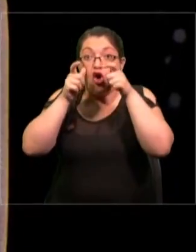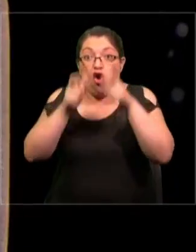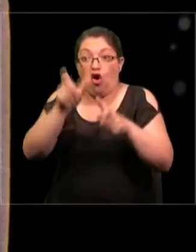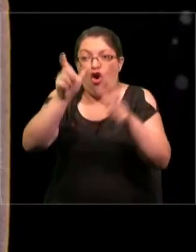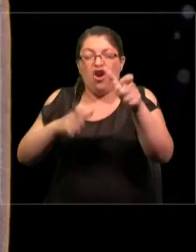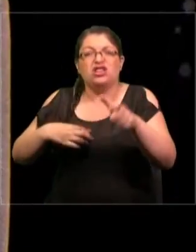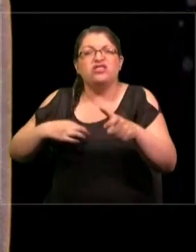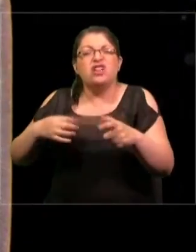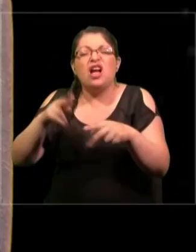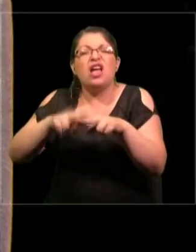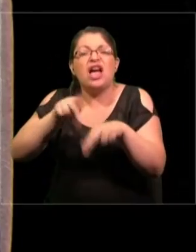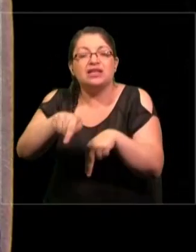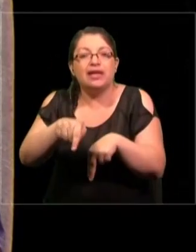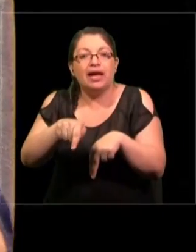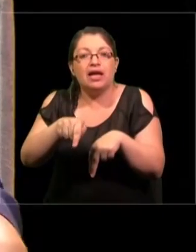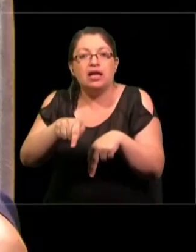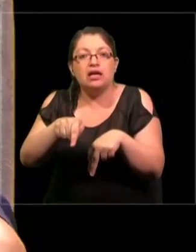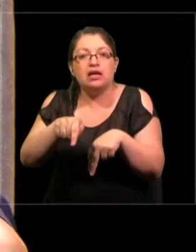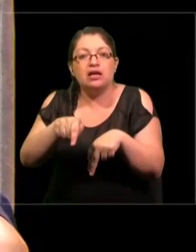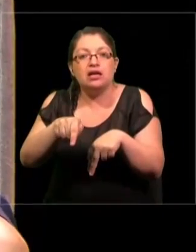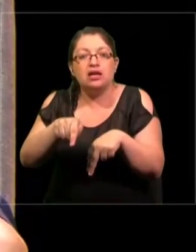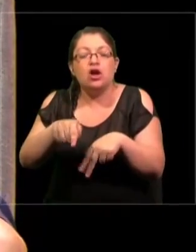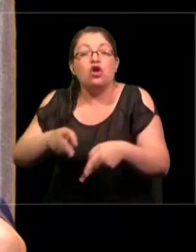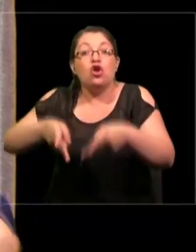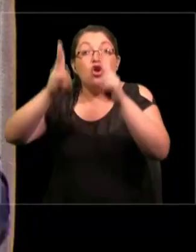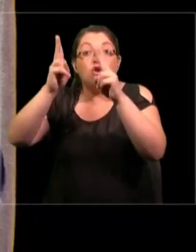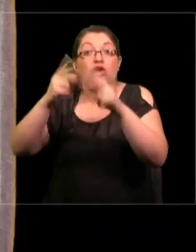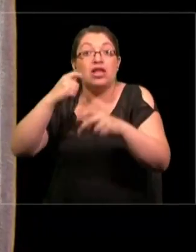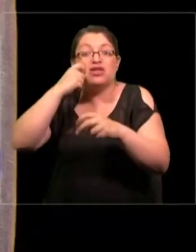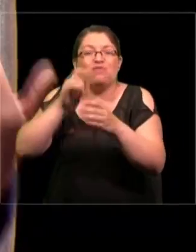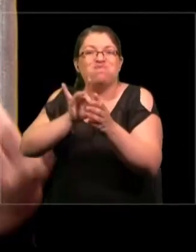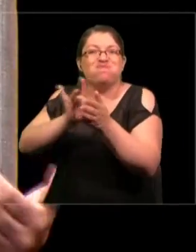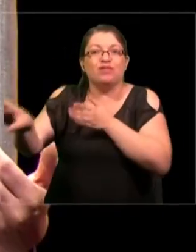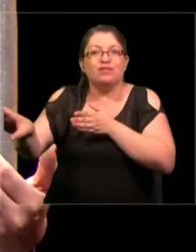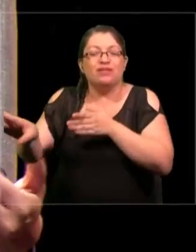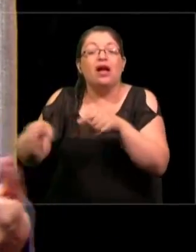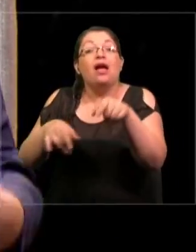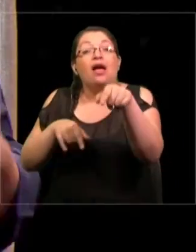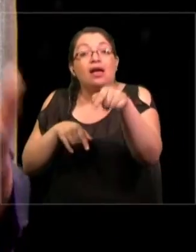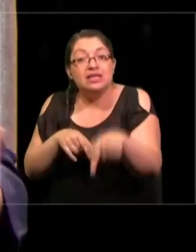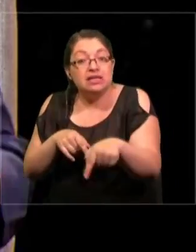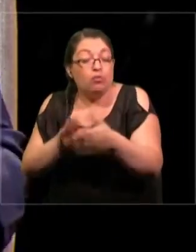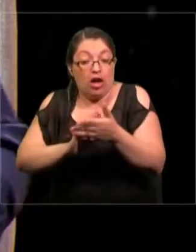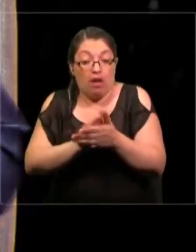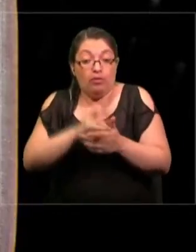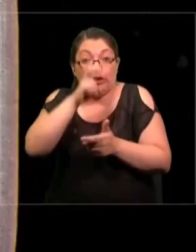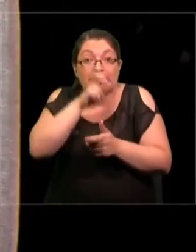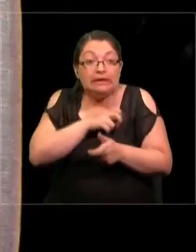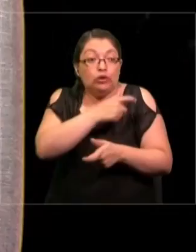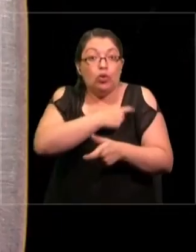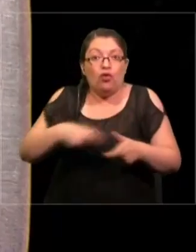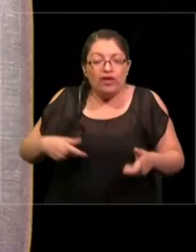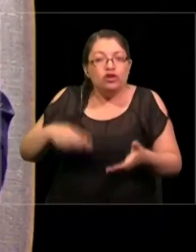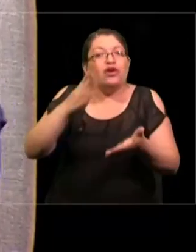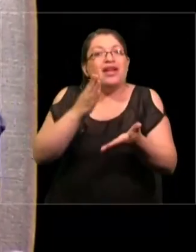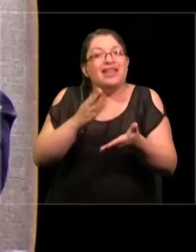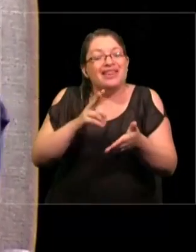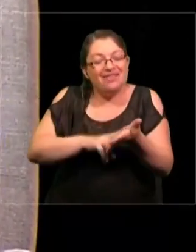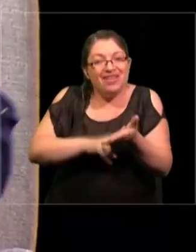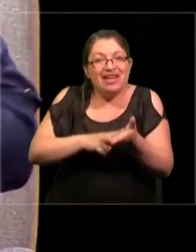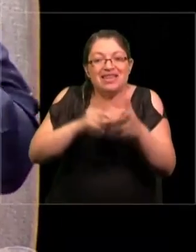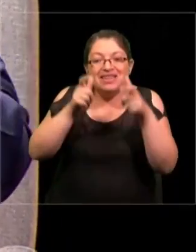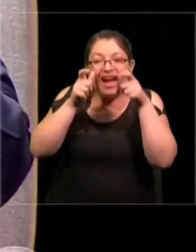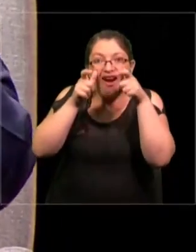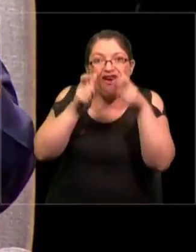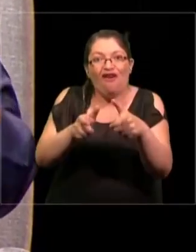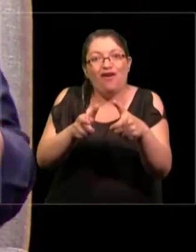es violación de derechos humanos. Y eso lo hemos vivido acá. Porque sin control civil, sin un gobierno que efectivamente gobierne las fuerzas de